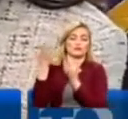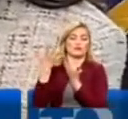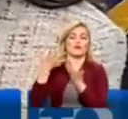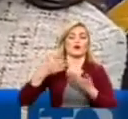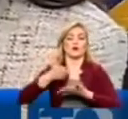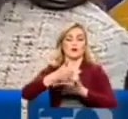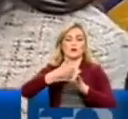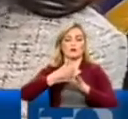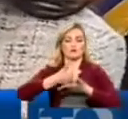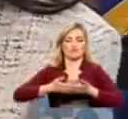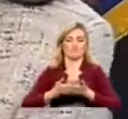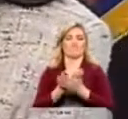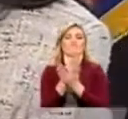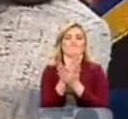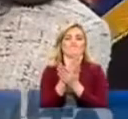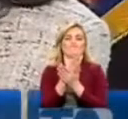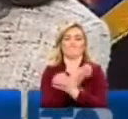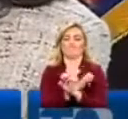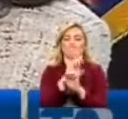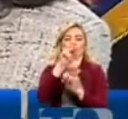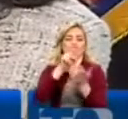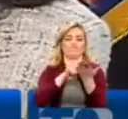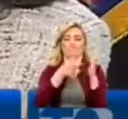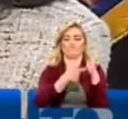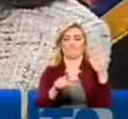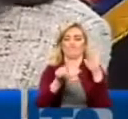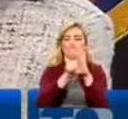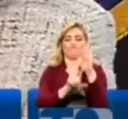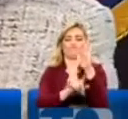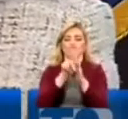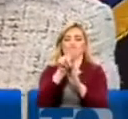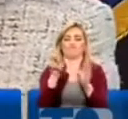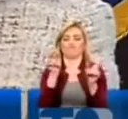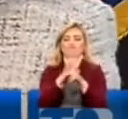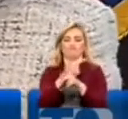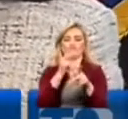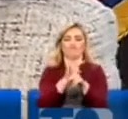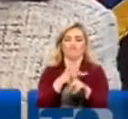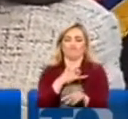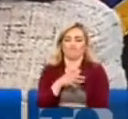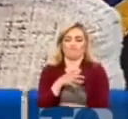beneficios y de los incentivos de la Ley de Fomento Productivo, vamos a tener